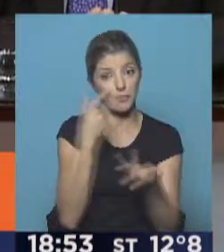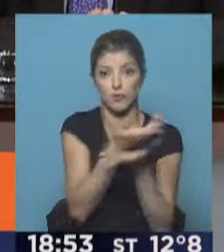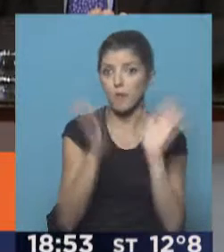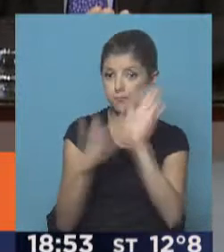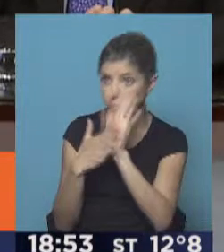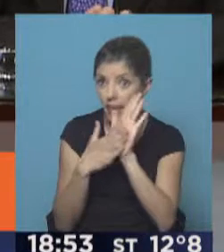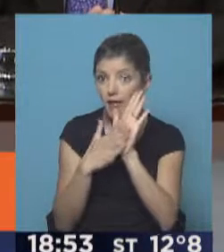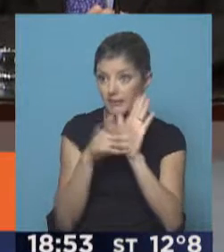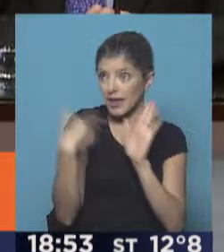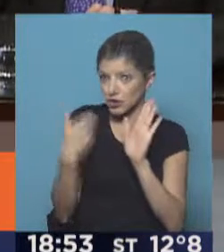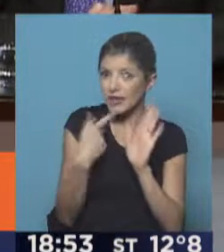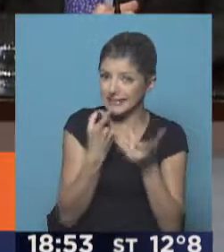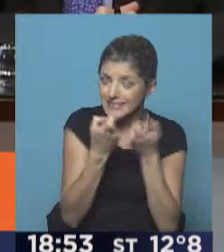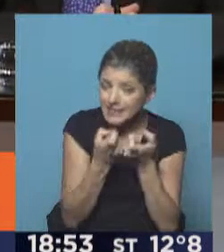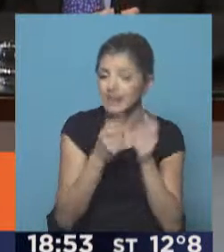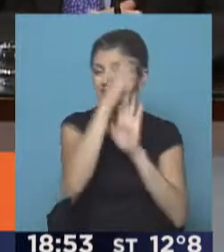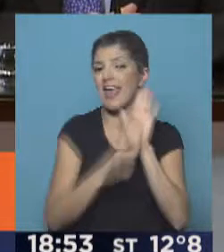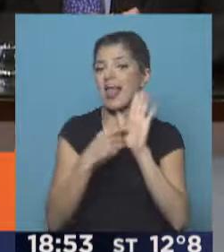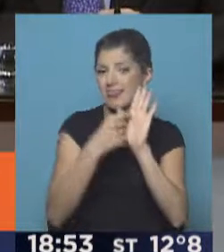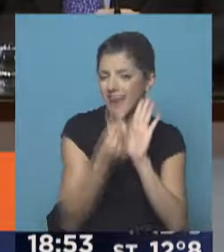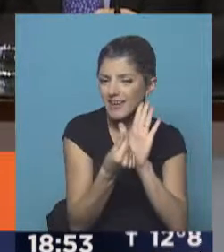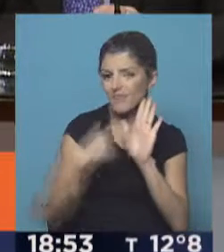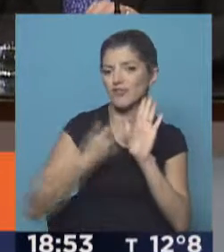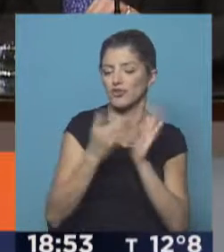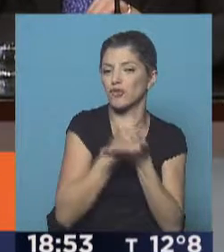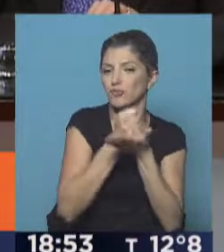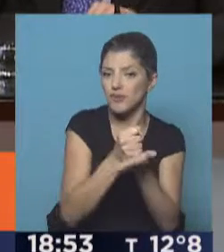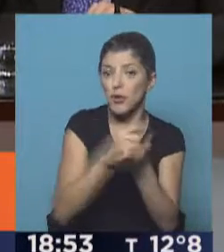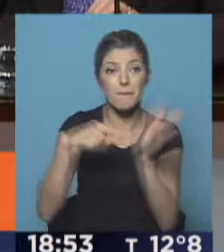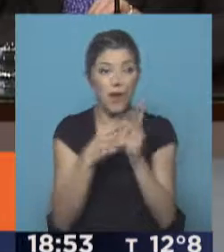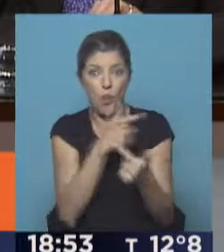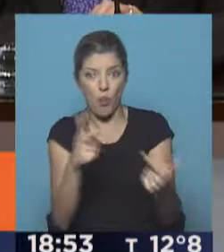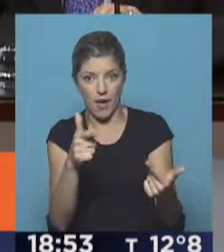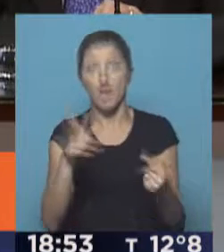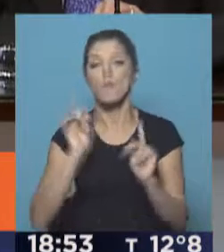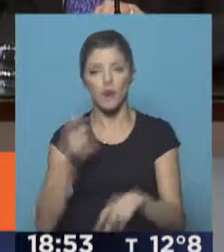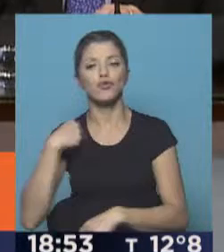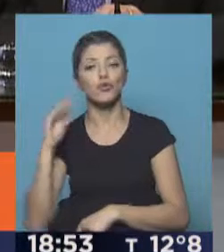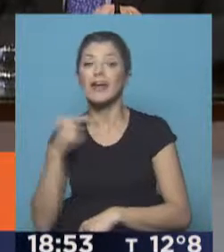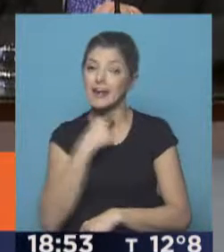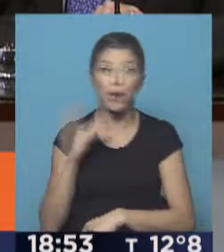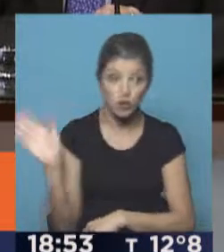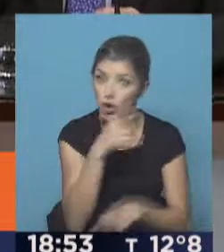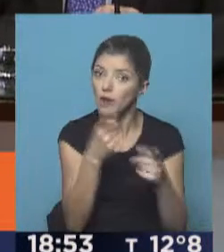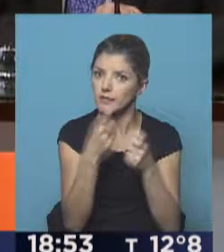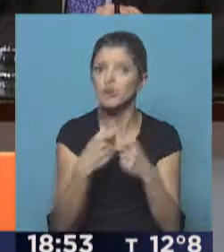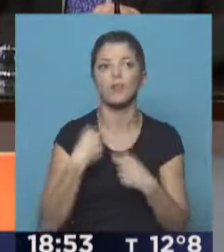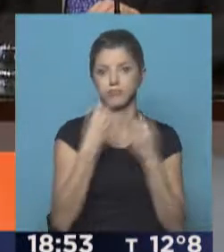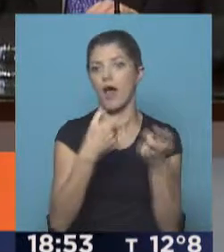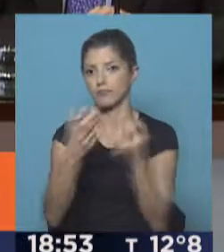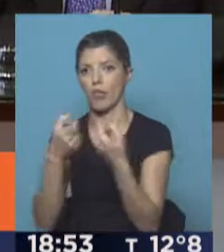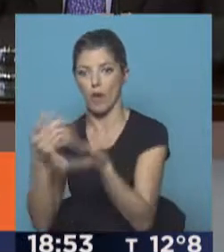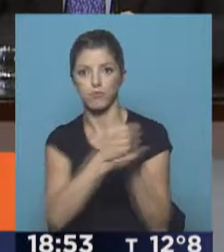no la tienen. Pues continuamos buscando, queremos que todo aquel que tenga que tener la tarifa social la tenga. También estamos